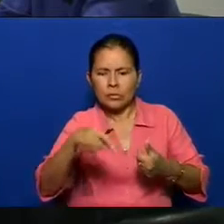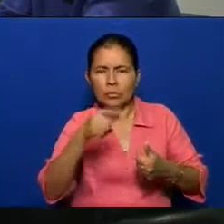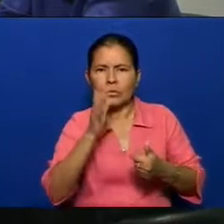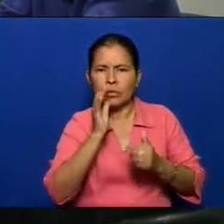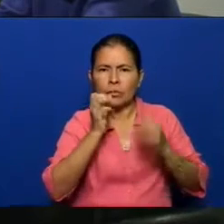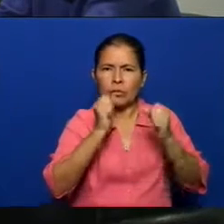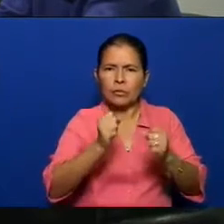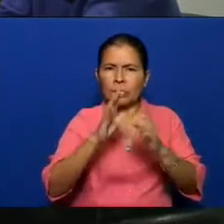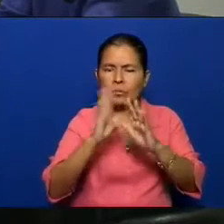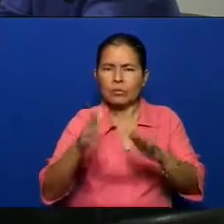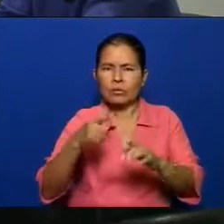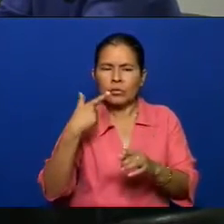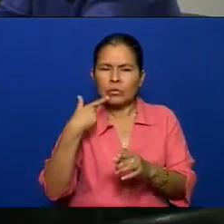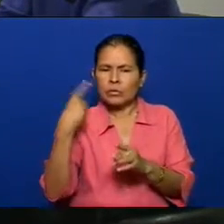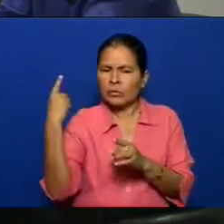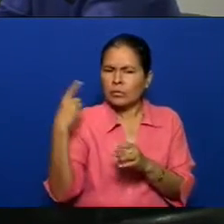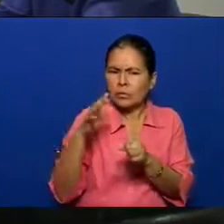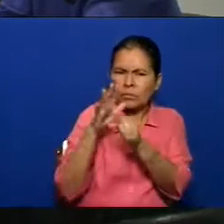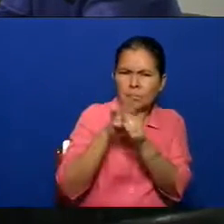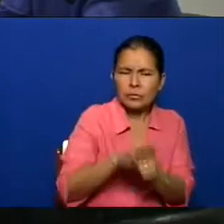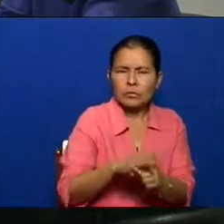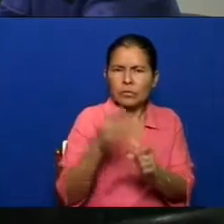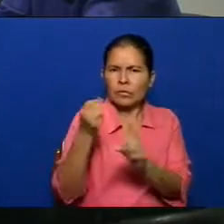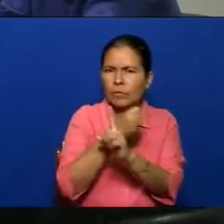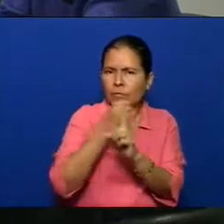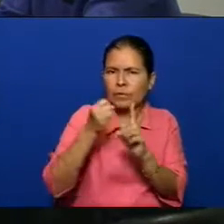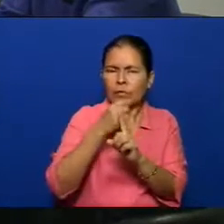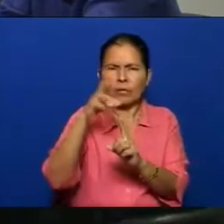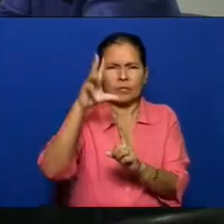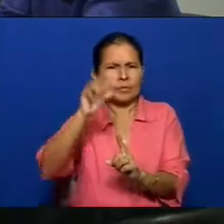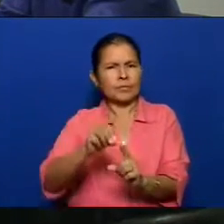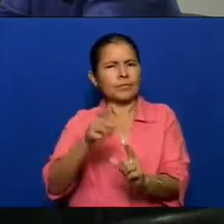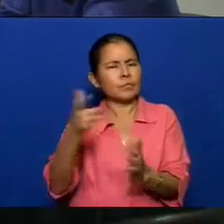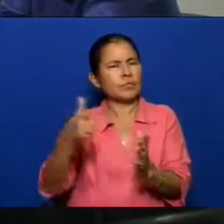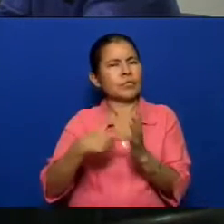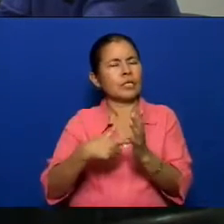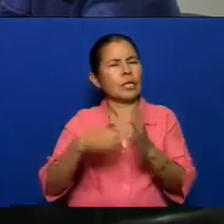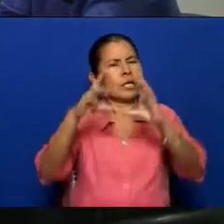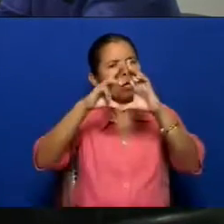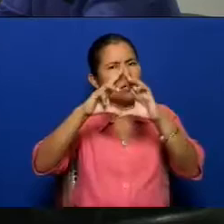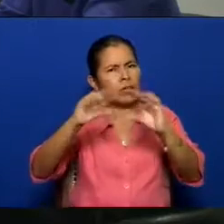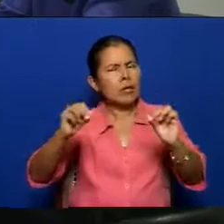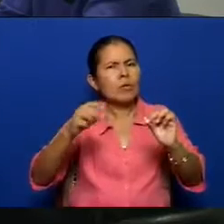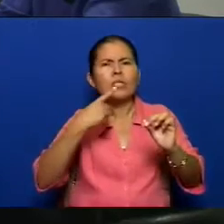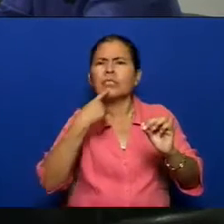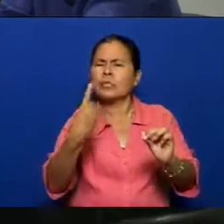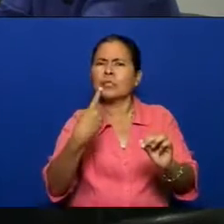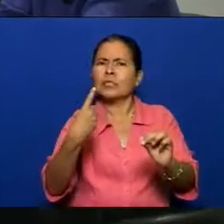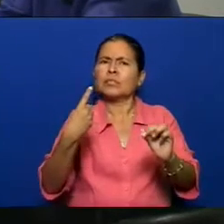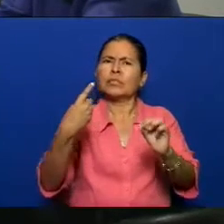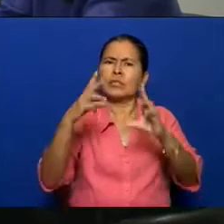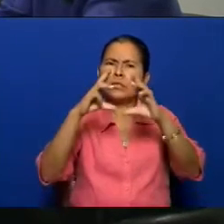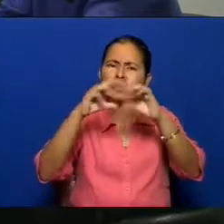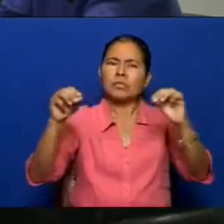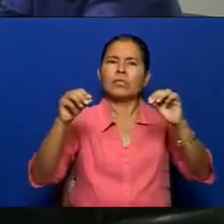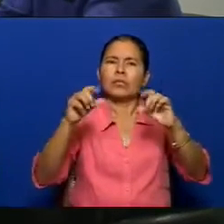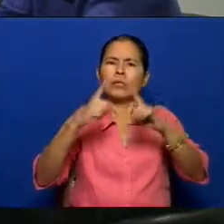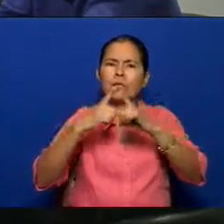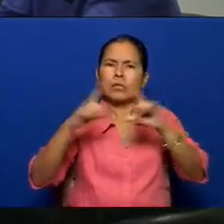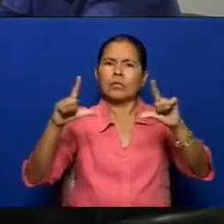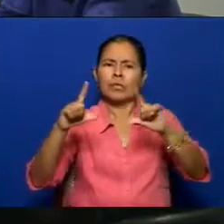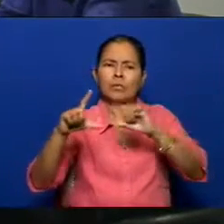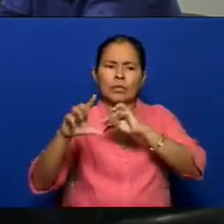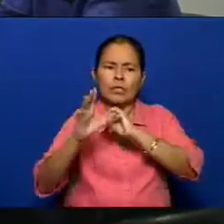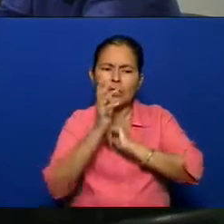niña sea víctima de violencia, podamos declarar a Nicaragua un país libre de la trata